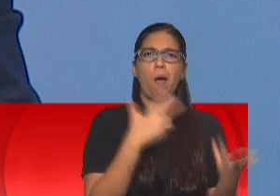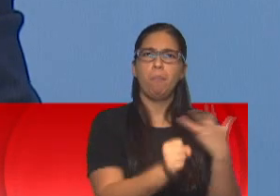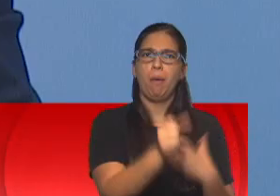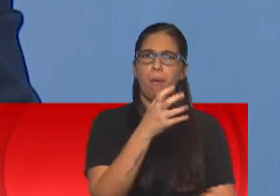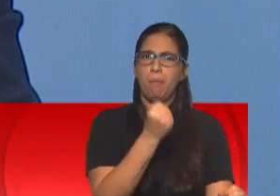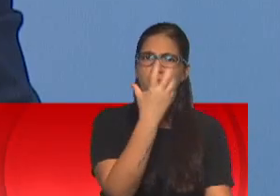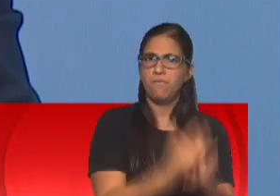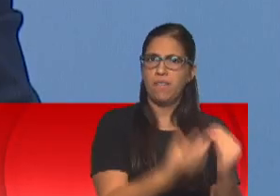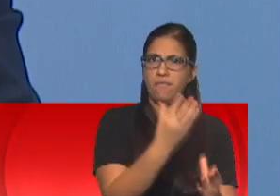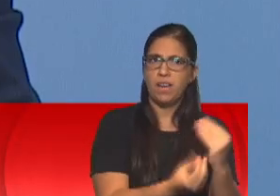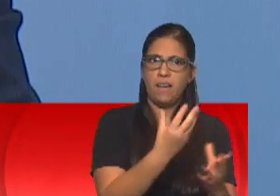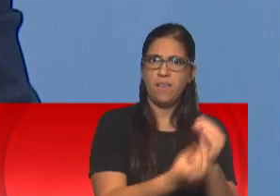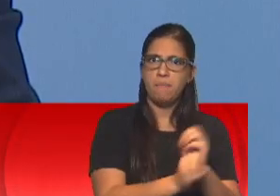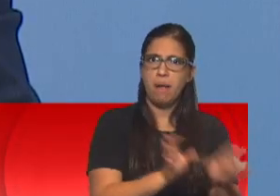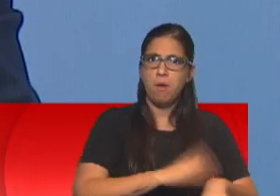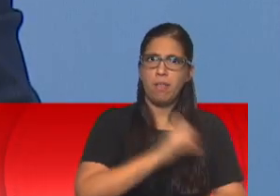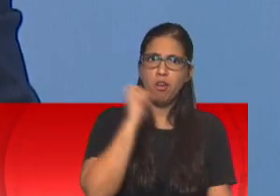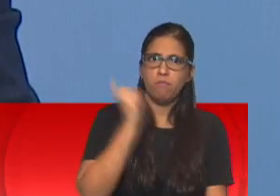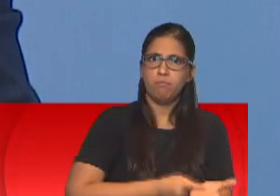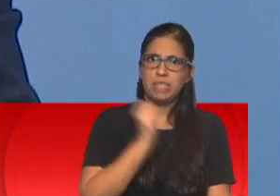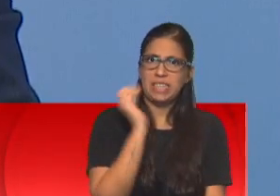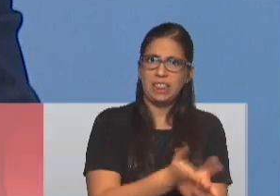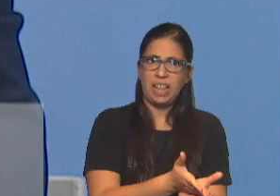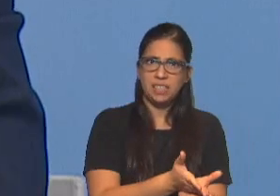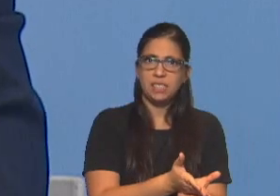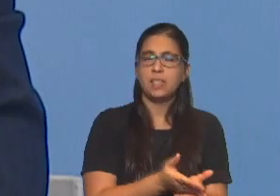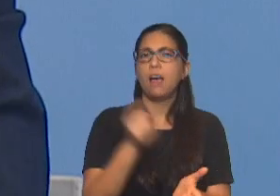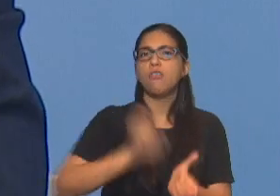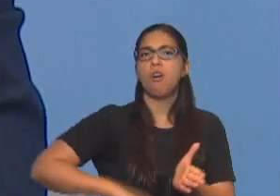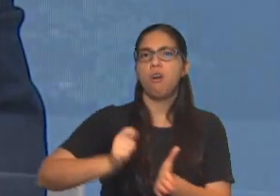en el momento en que se dictó esta sentencia condenatoria.